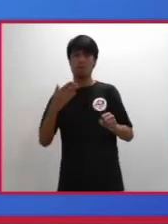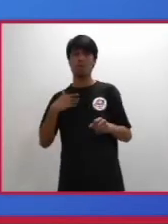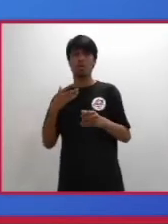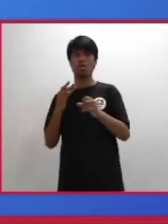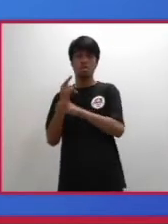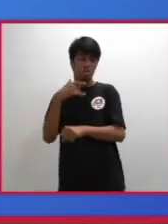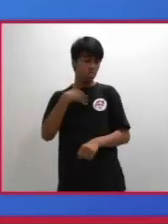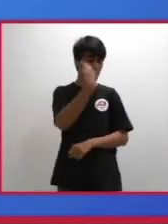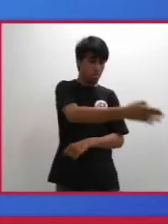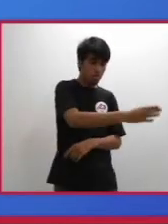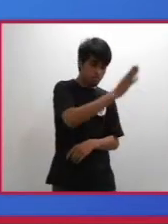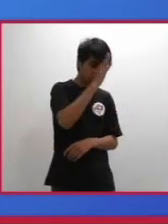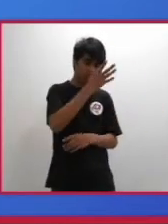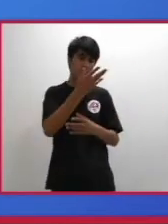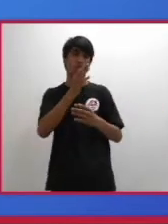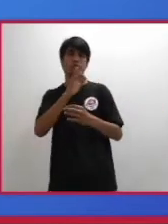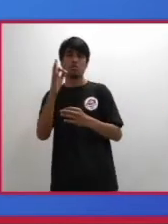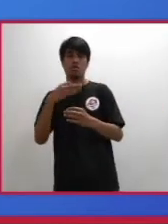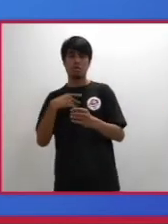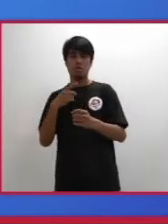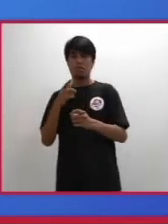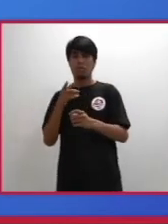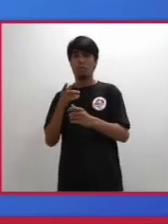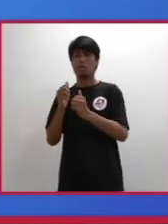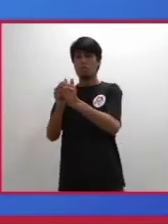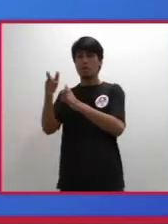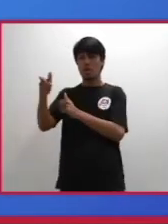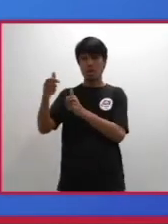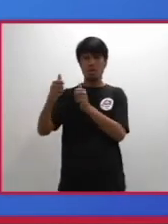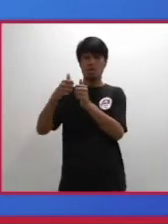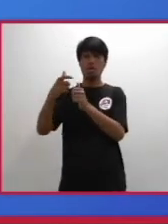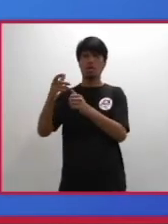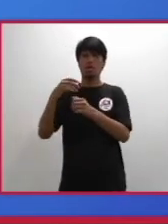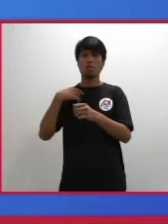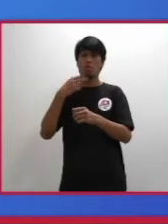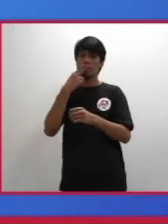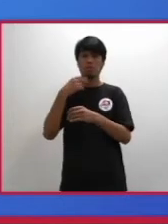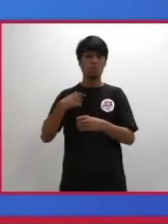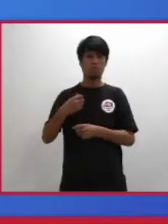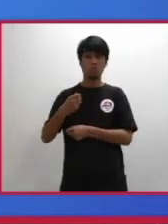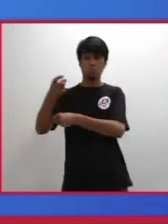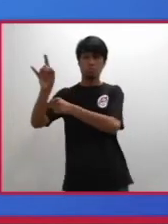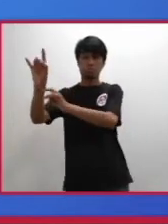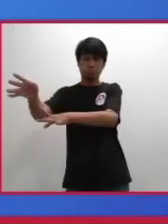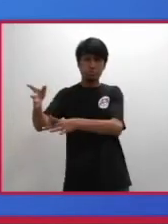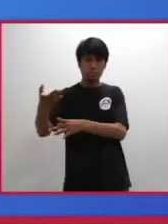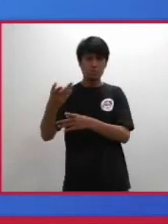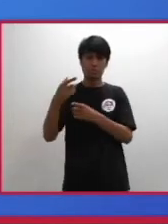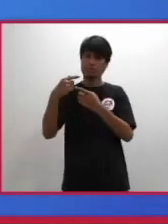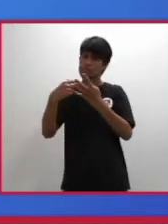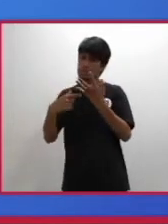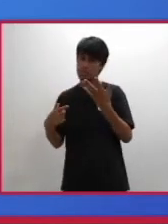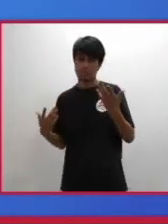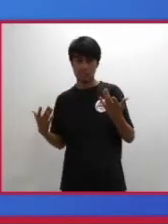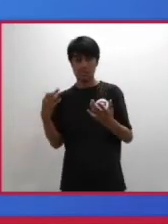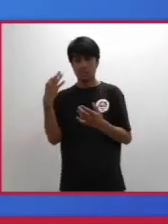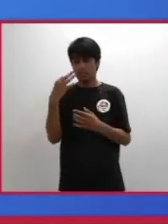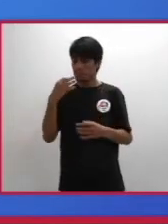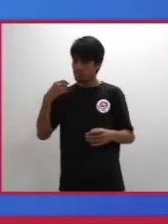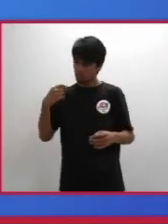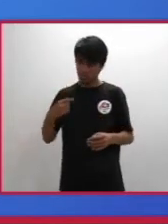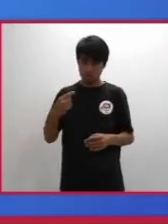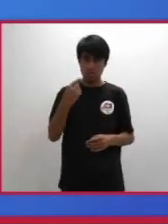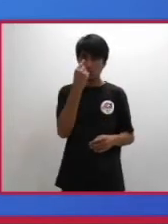por alto. Existen situaciones ambientales, el calor que de repente hace que no quieran utilizar herramientas